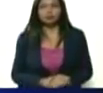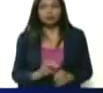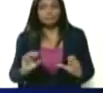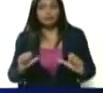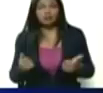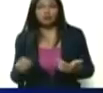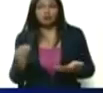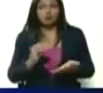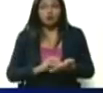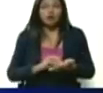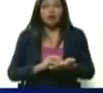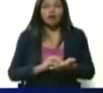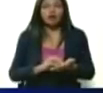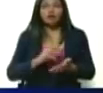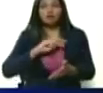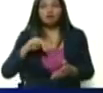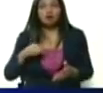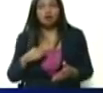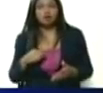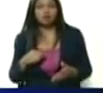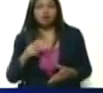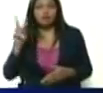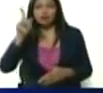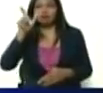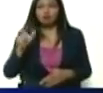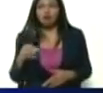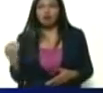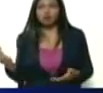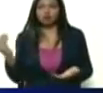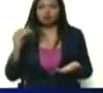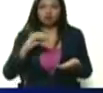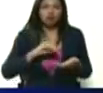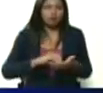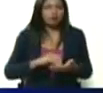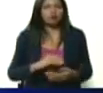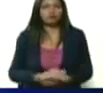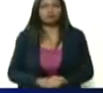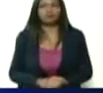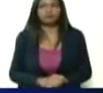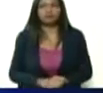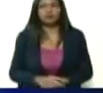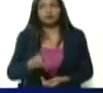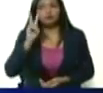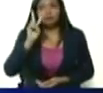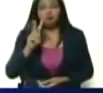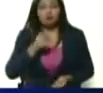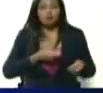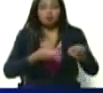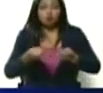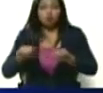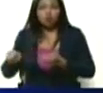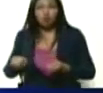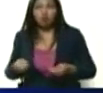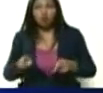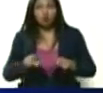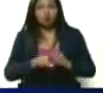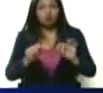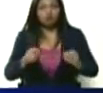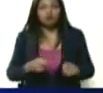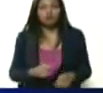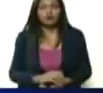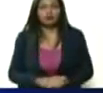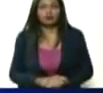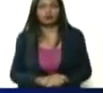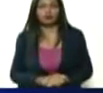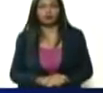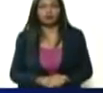a regresar nuestros compatriotas. Allí tenemos ya protocolos y dispositivos para el control,